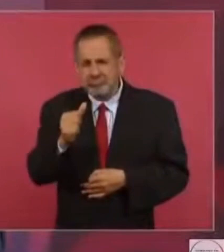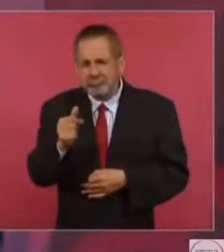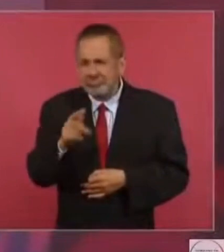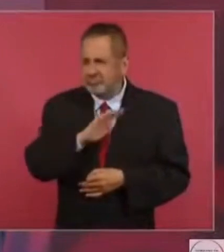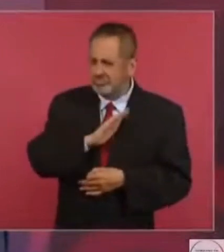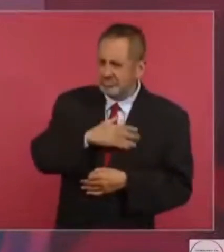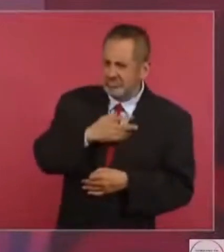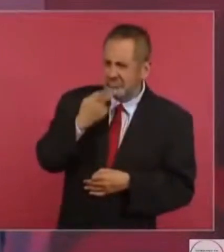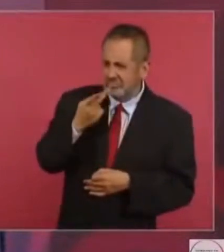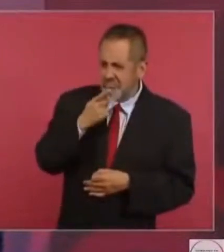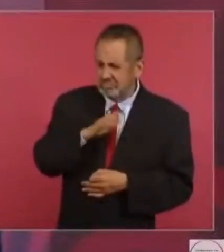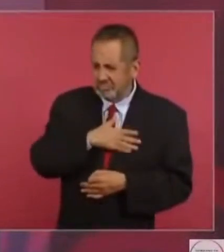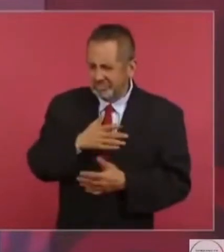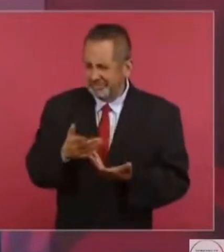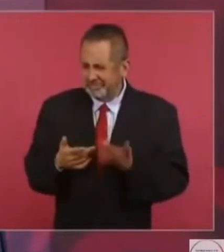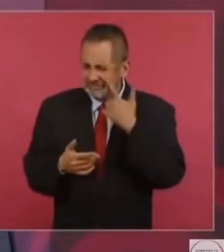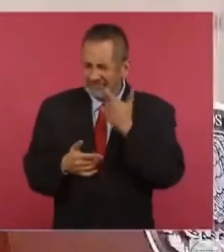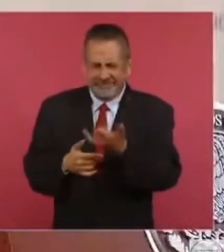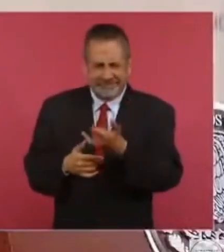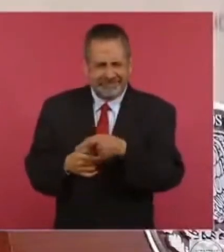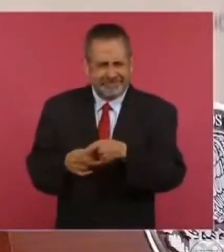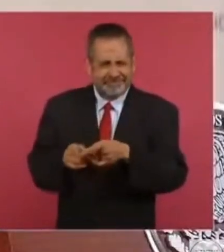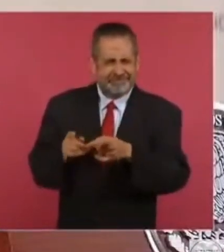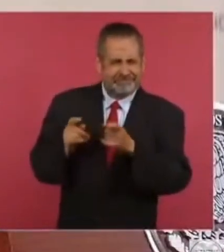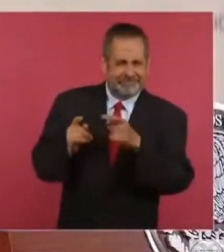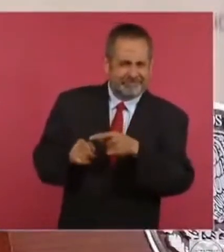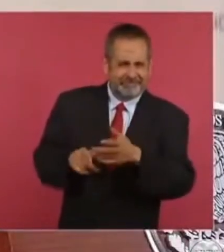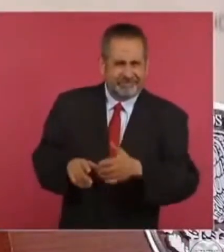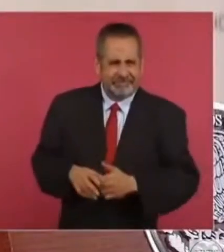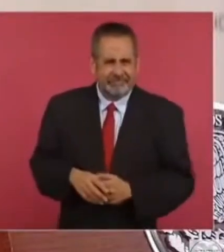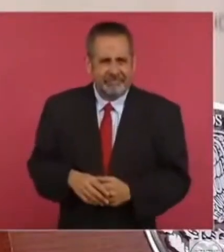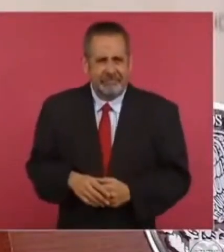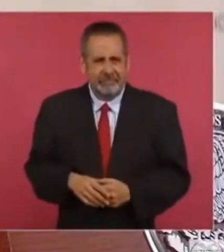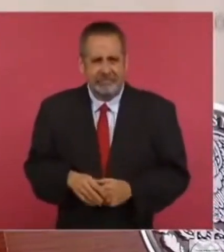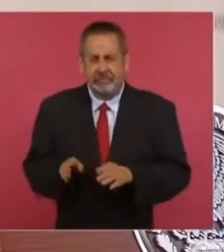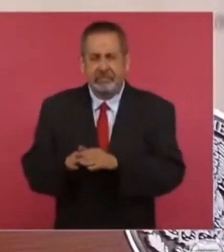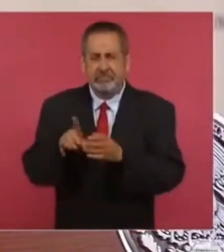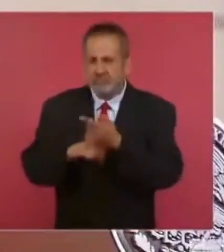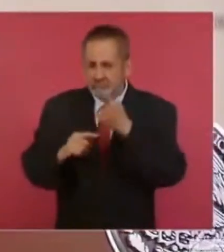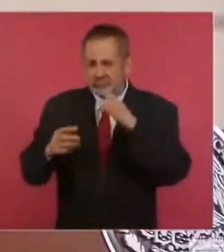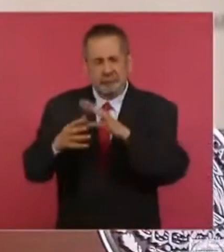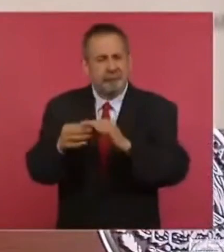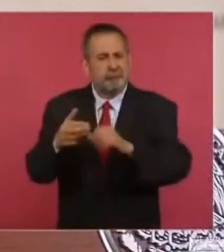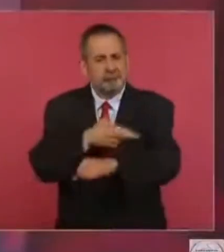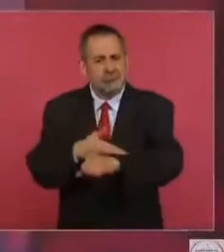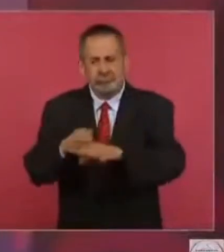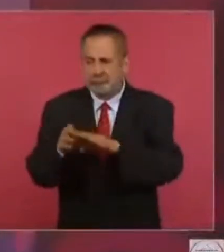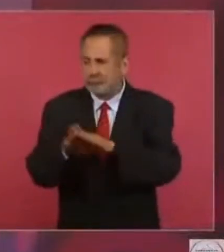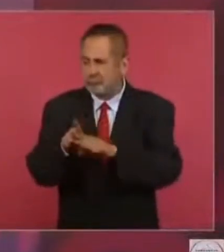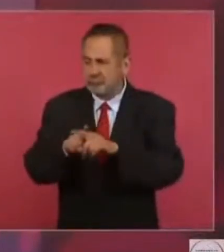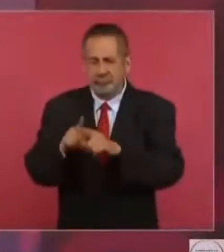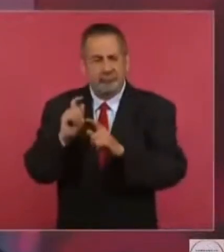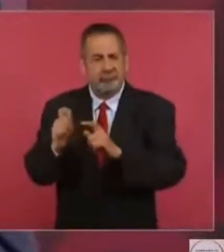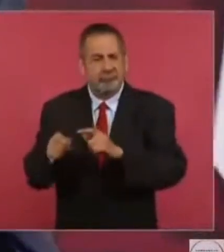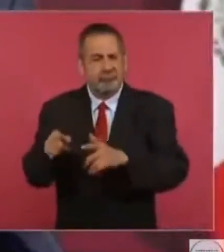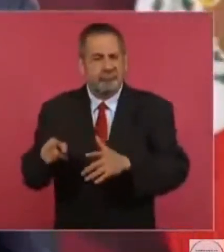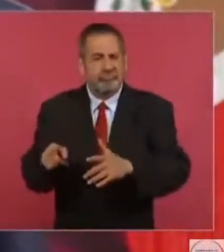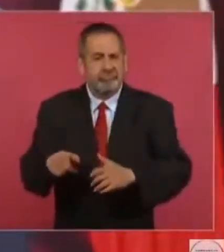no hablaba zapoteco, porque era tanta la